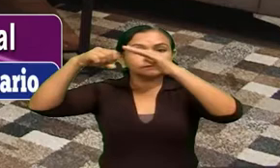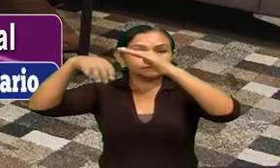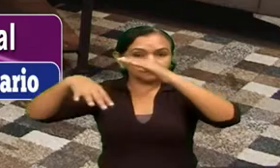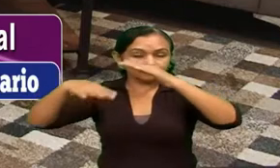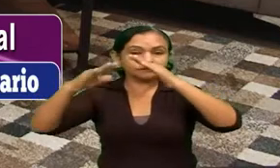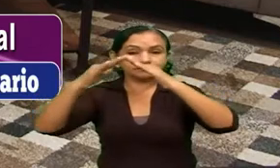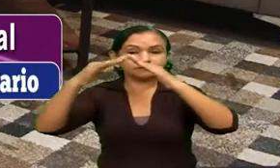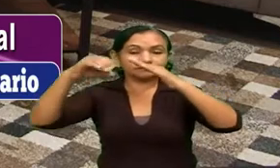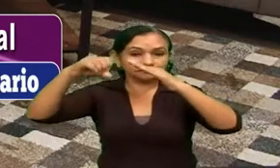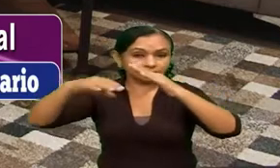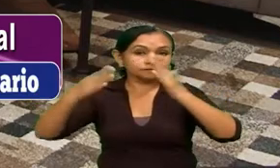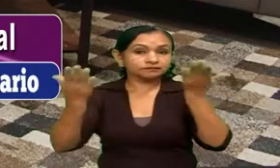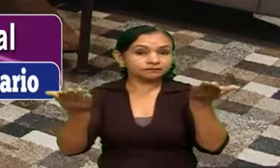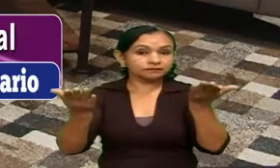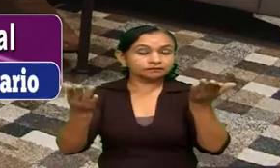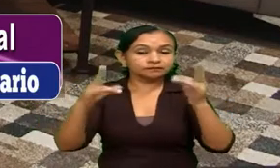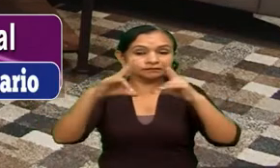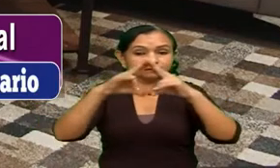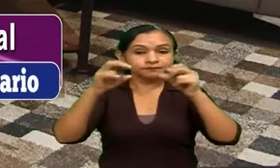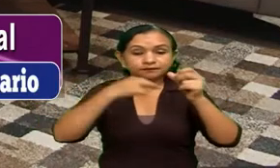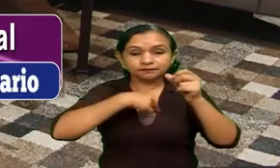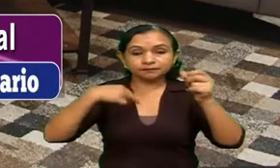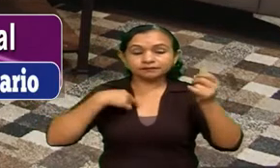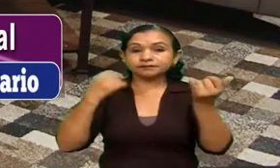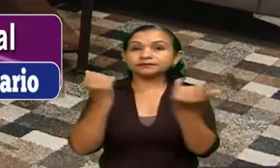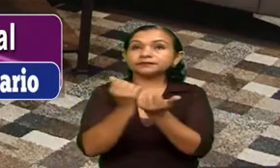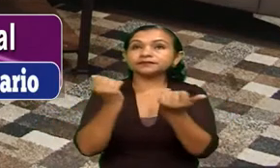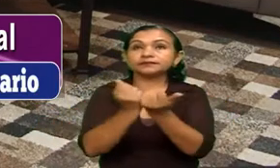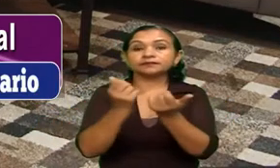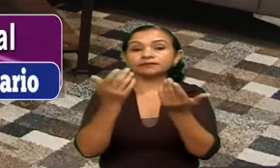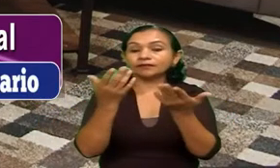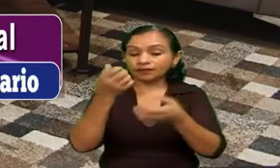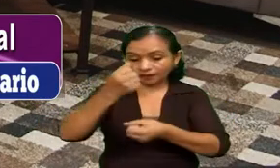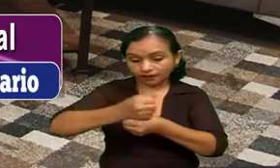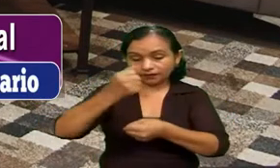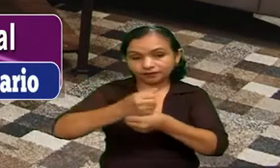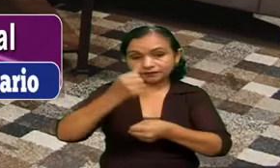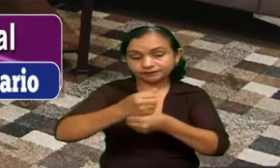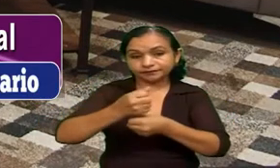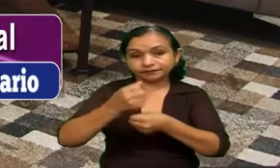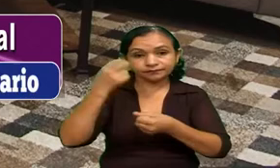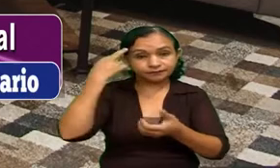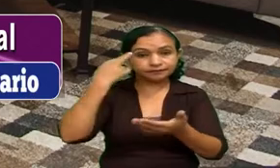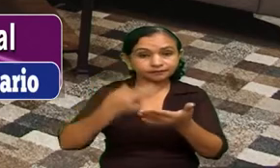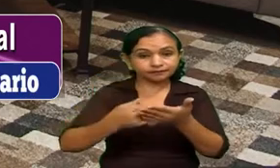país. Pero entonces viene la pregunta que me hacía. Si vos recordás, hace 2 años,